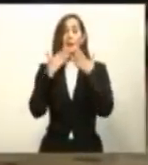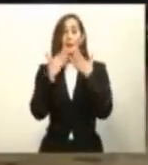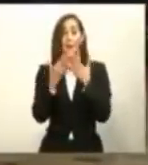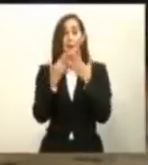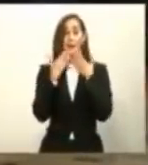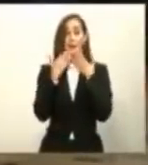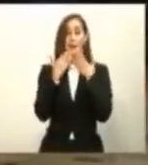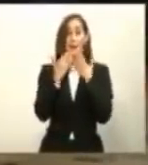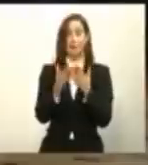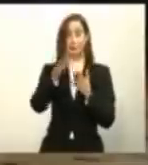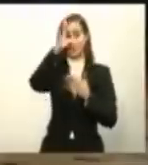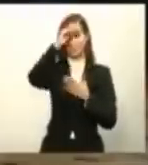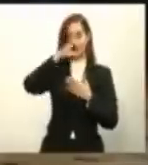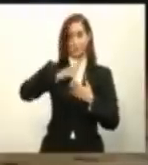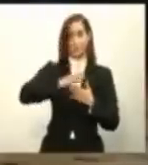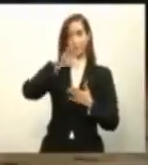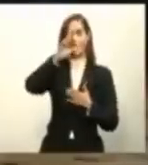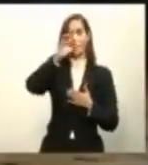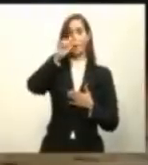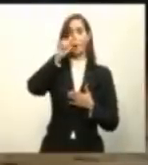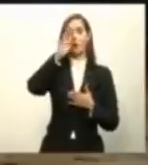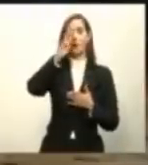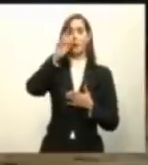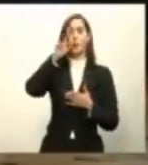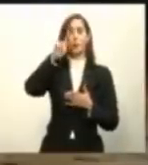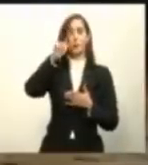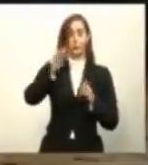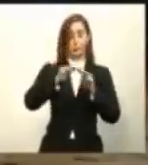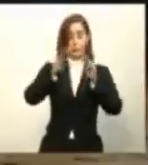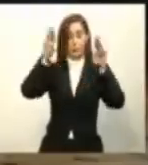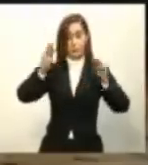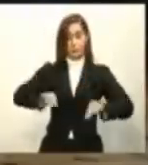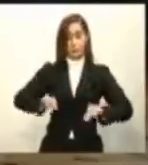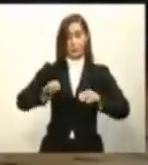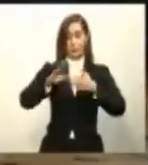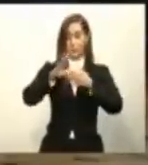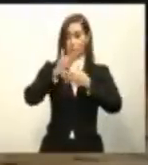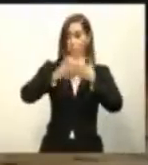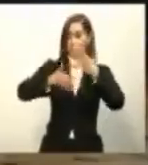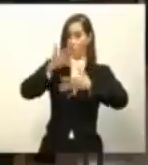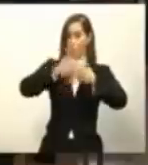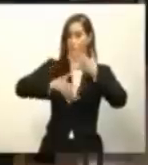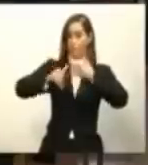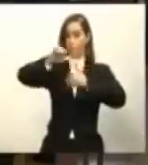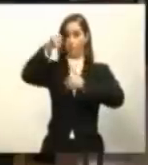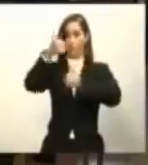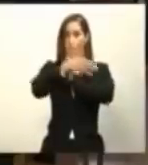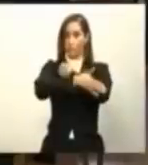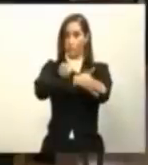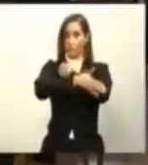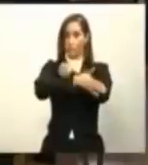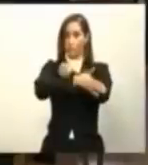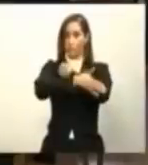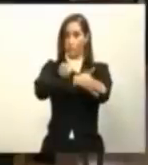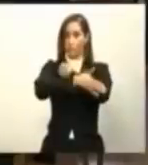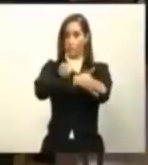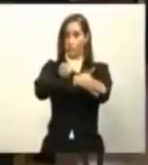Agradecemos al señor Roberto Álvarez, ministro de Relaciones Exteriores, por compartirnos